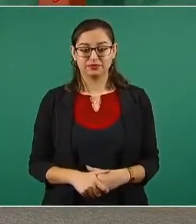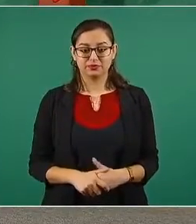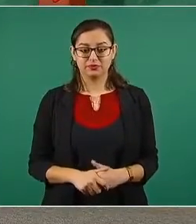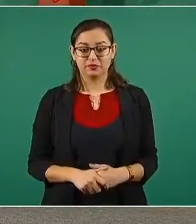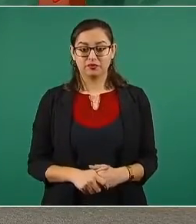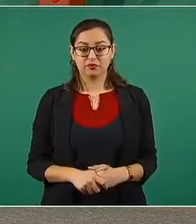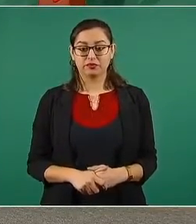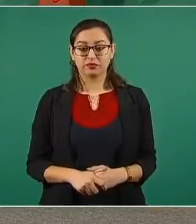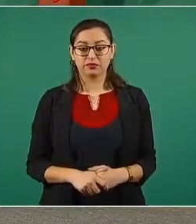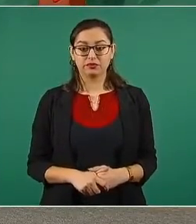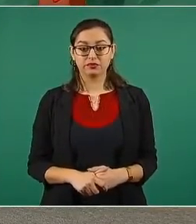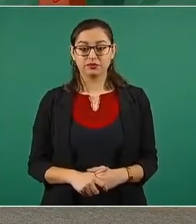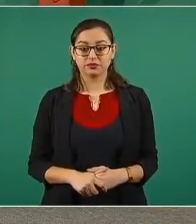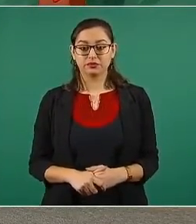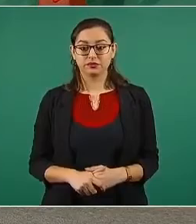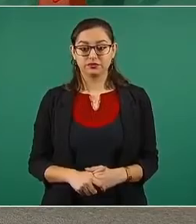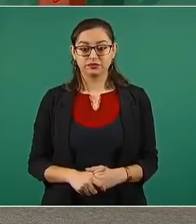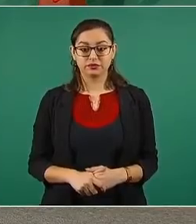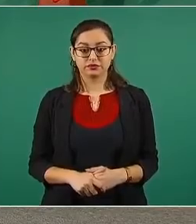porque